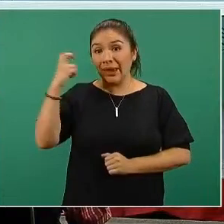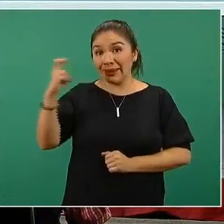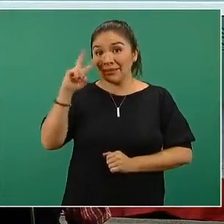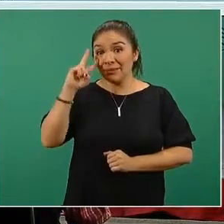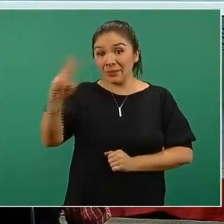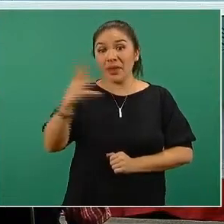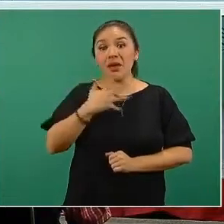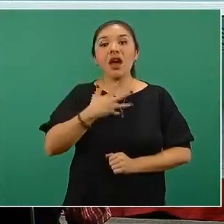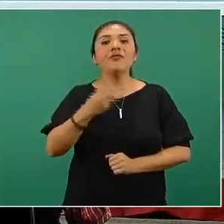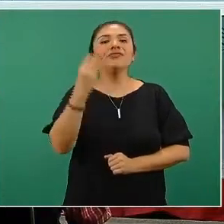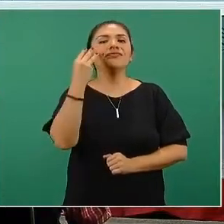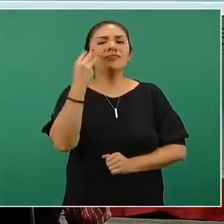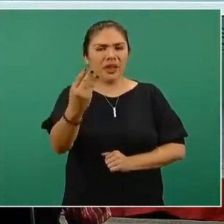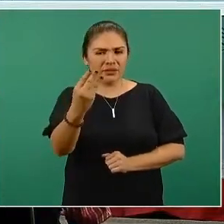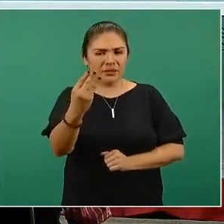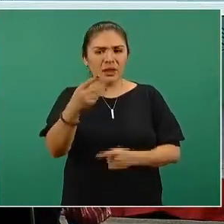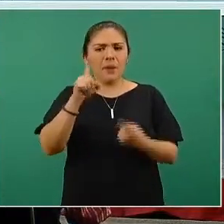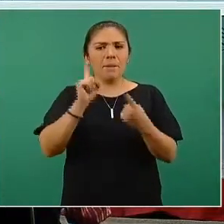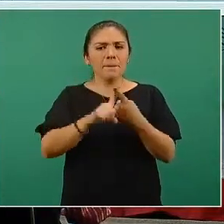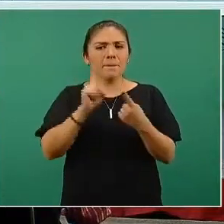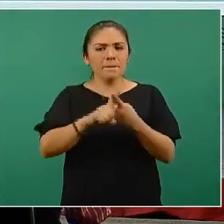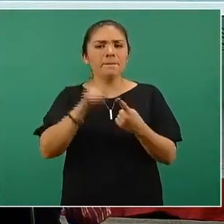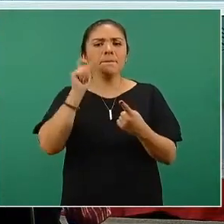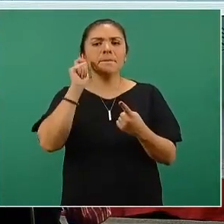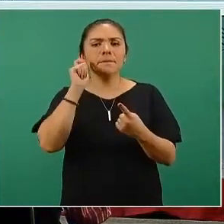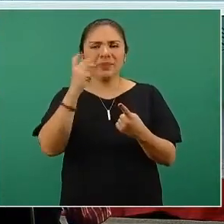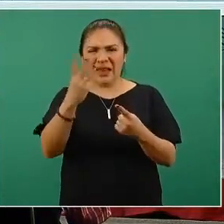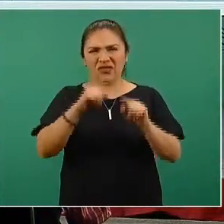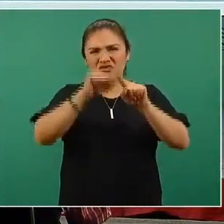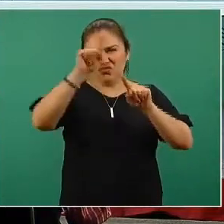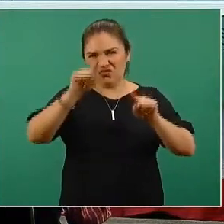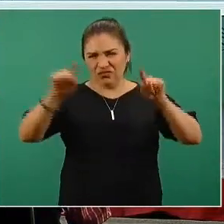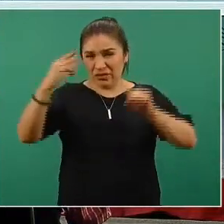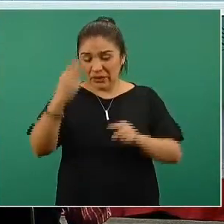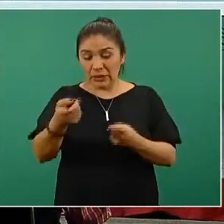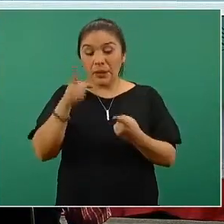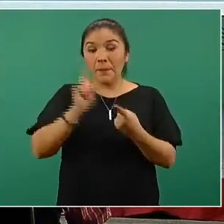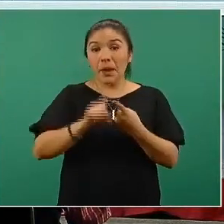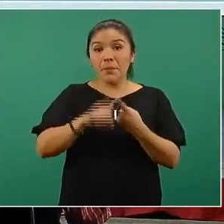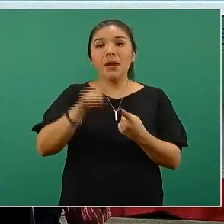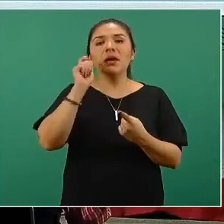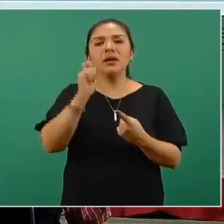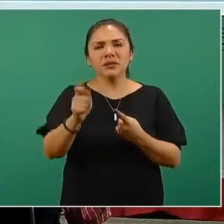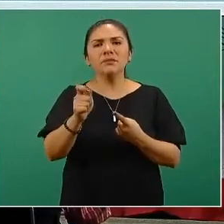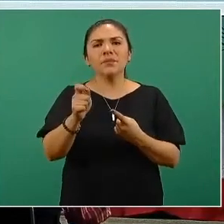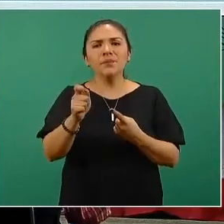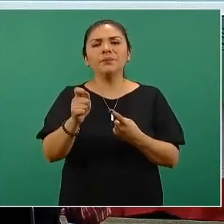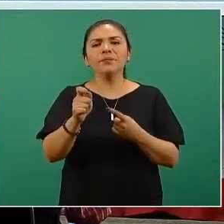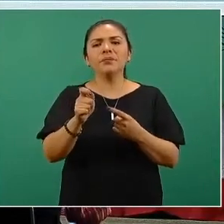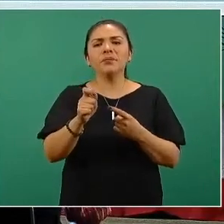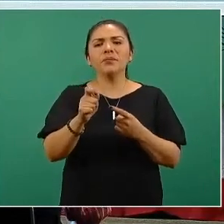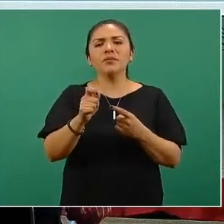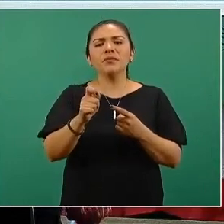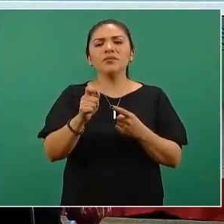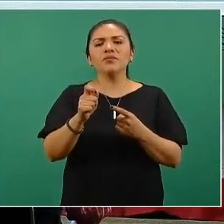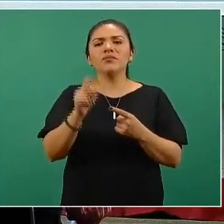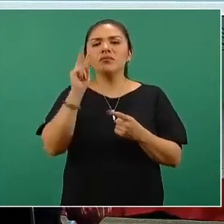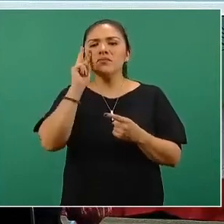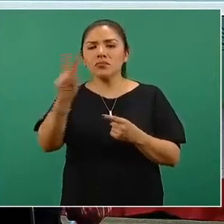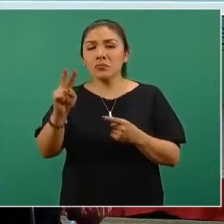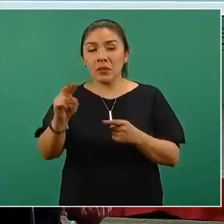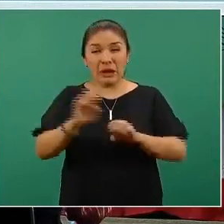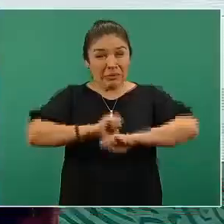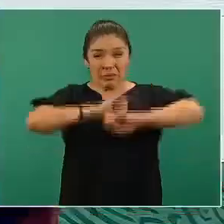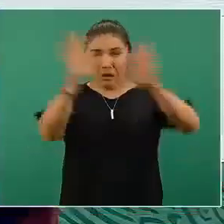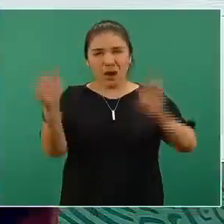tiene tres, la primera tiene tres líneas, la primera es la curva, aunque no se